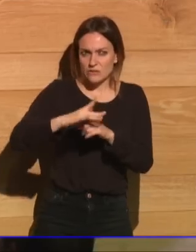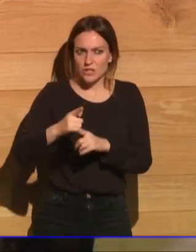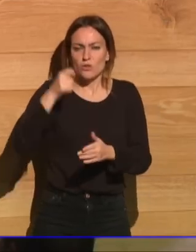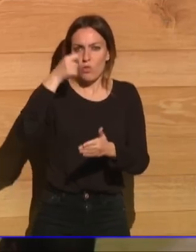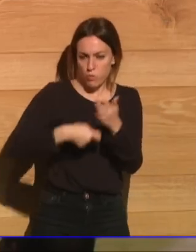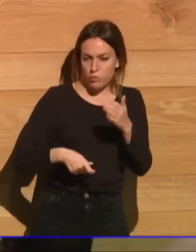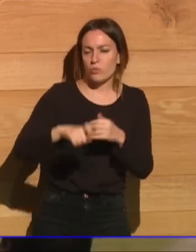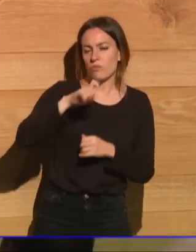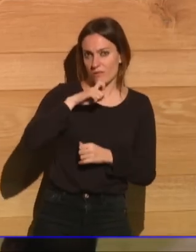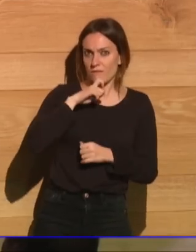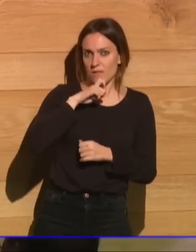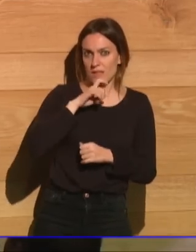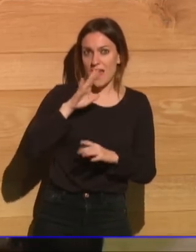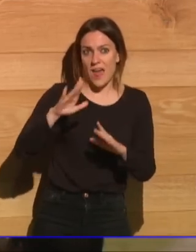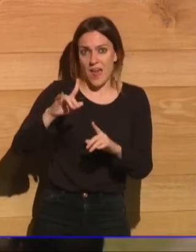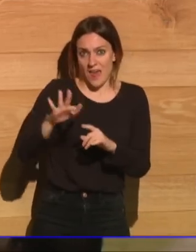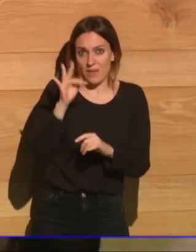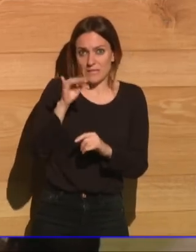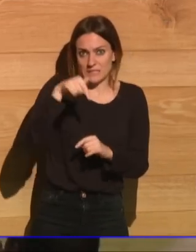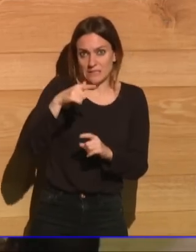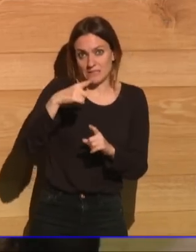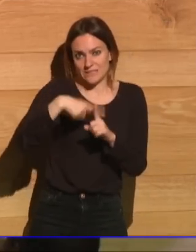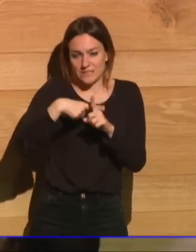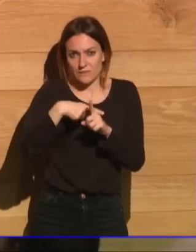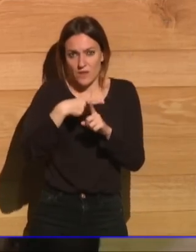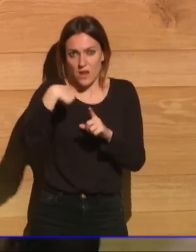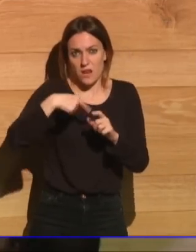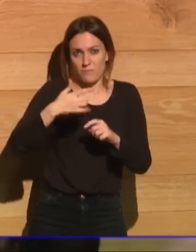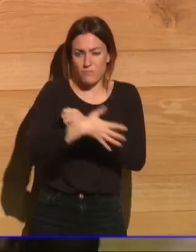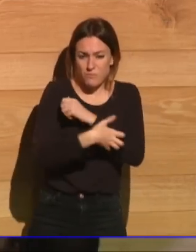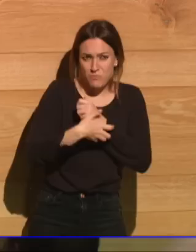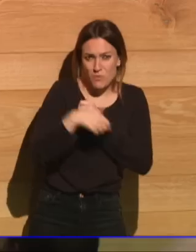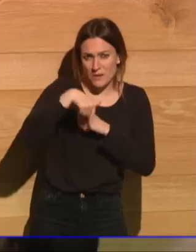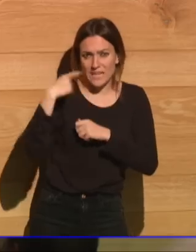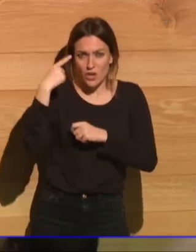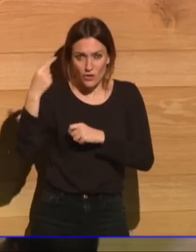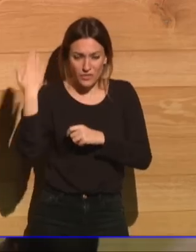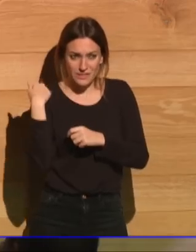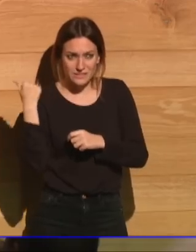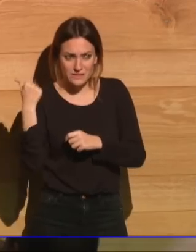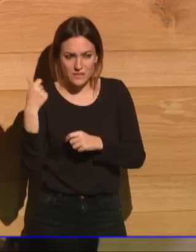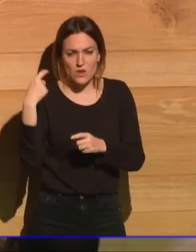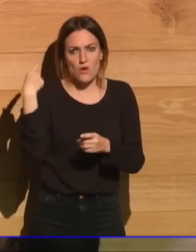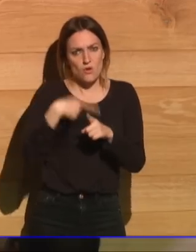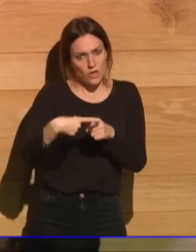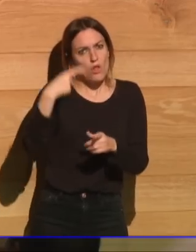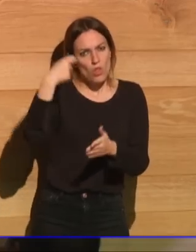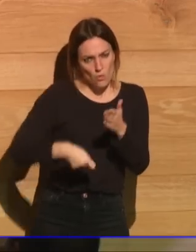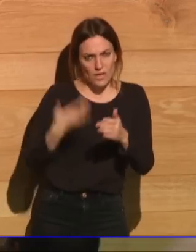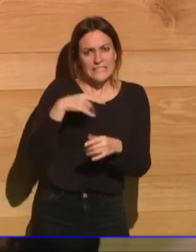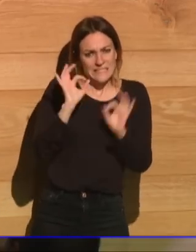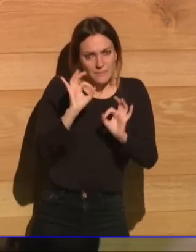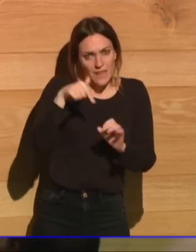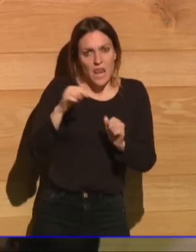duros y difíciles, porque además la clase proletaria londinense es, ojo, o sea, hay dureza y más en los años